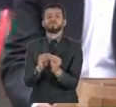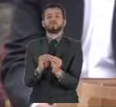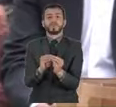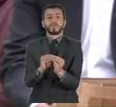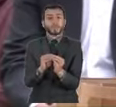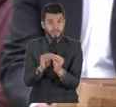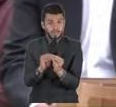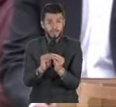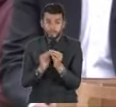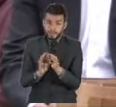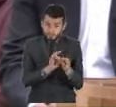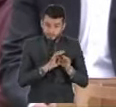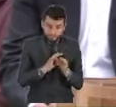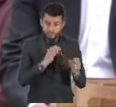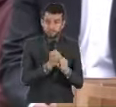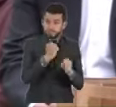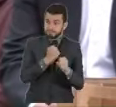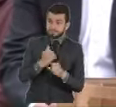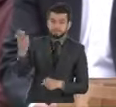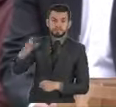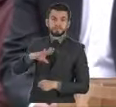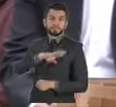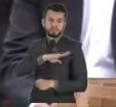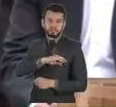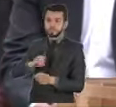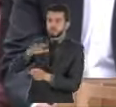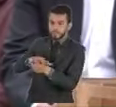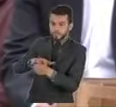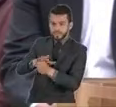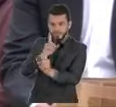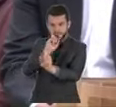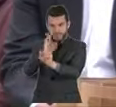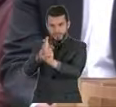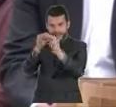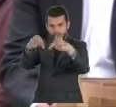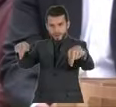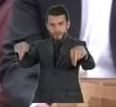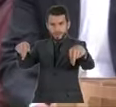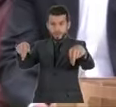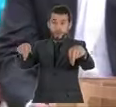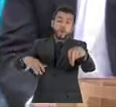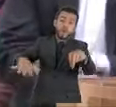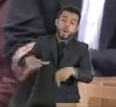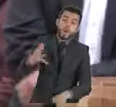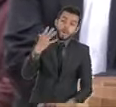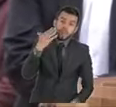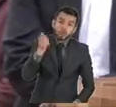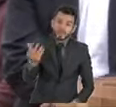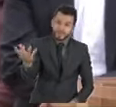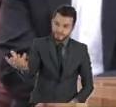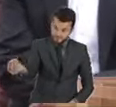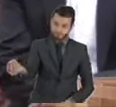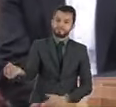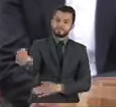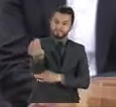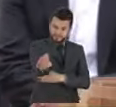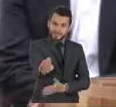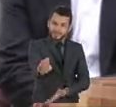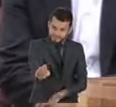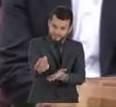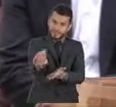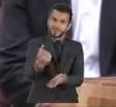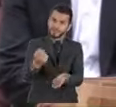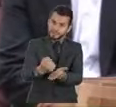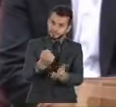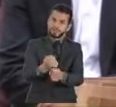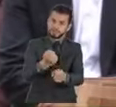trabajar conjuntamente con el distrito para que las mujeres se visibilicen en un sector que las necesita y que hace parte de él. Entonces